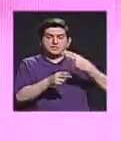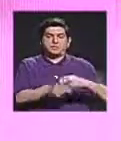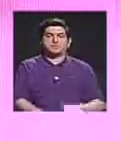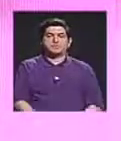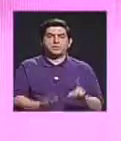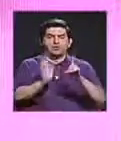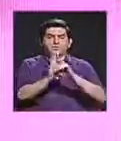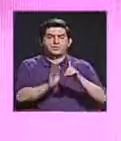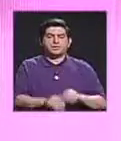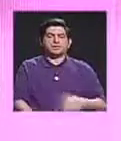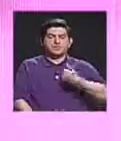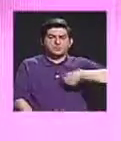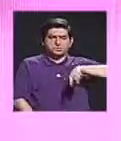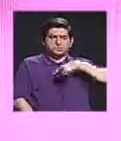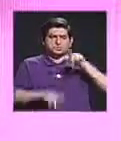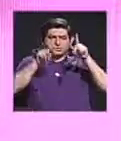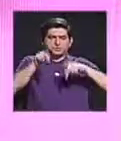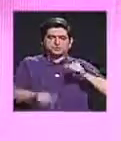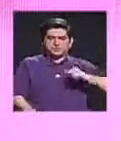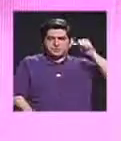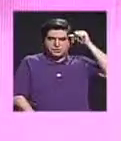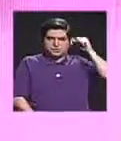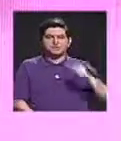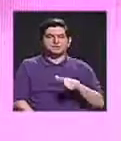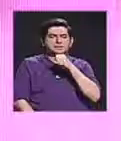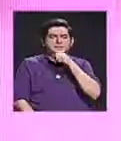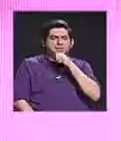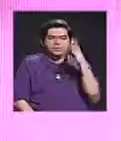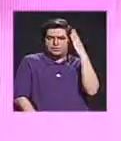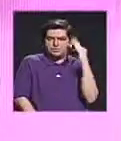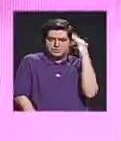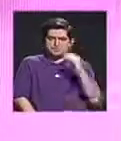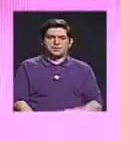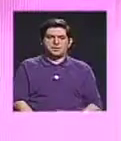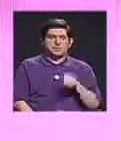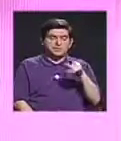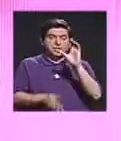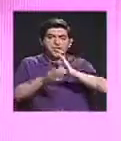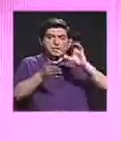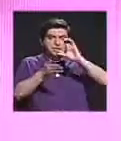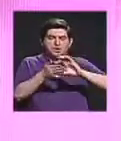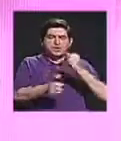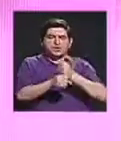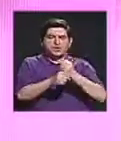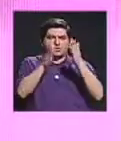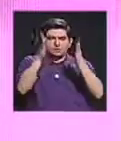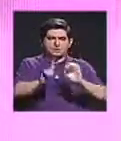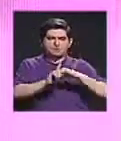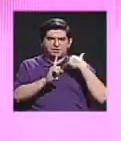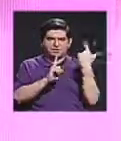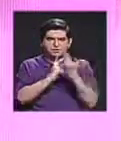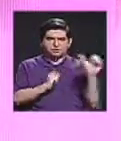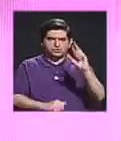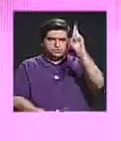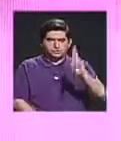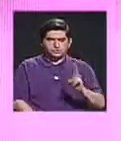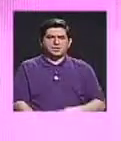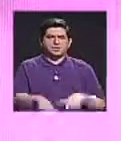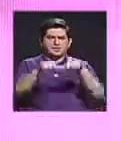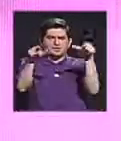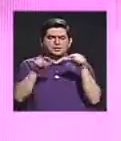los derechos que vivimos como personas adultas mayores y se realizará en el colegio de trabajadores sociales de Costa Rica